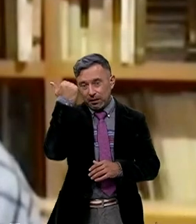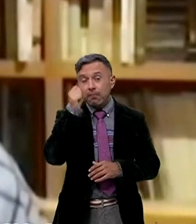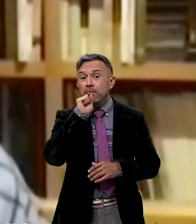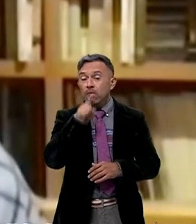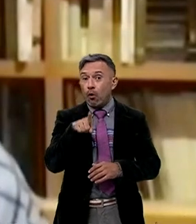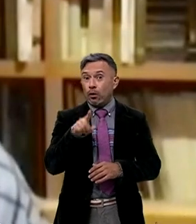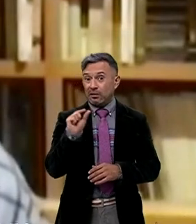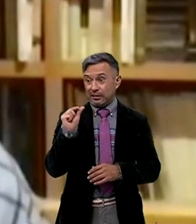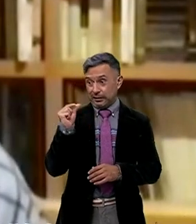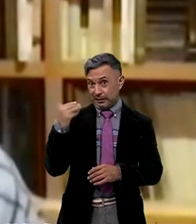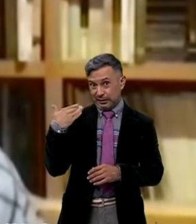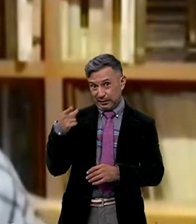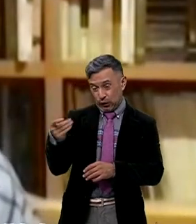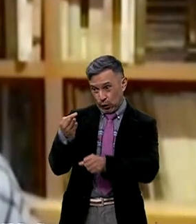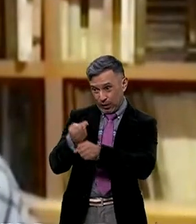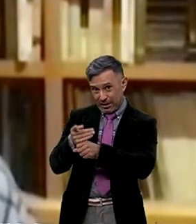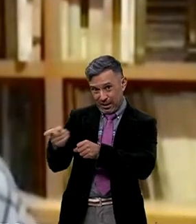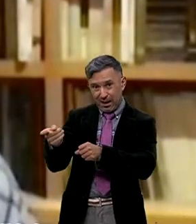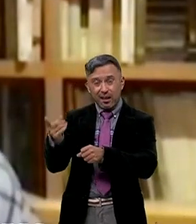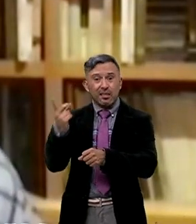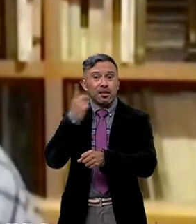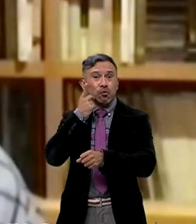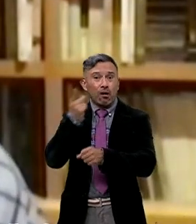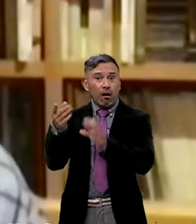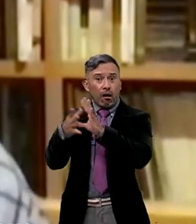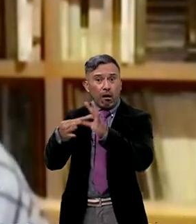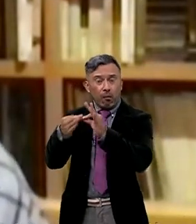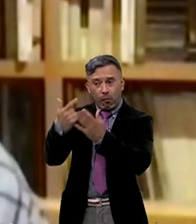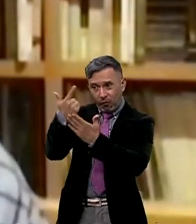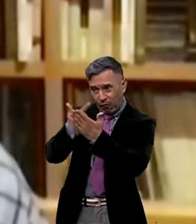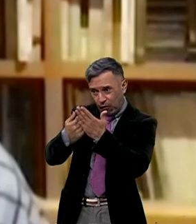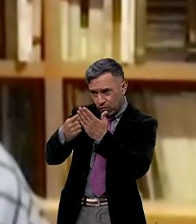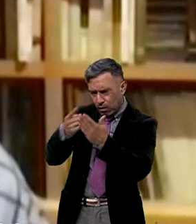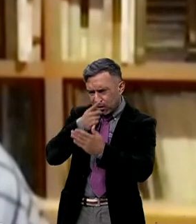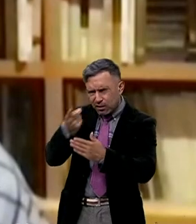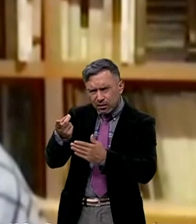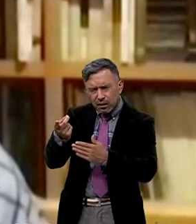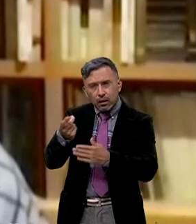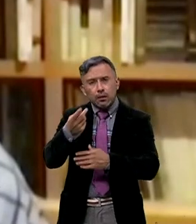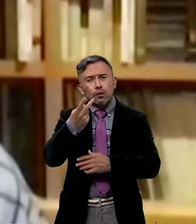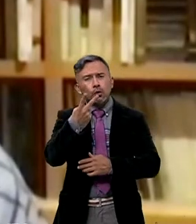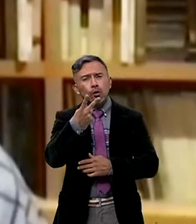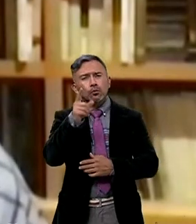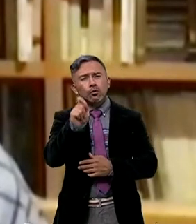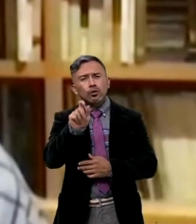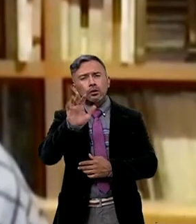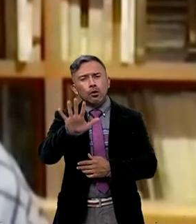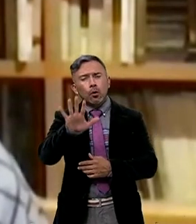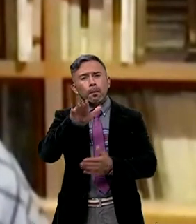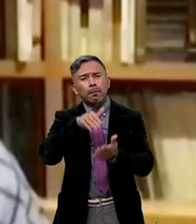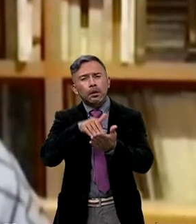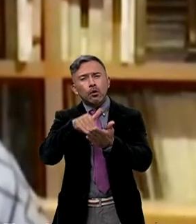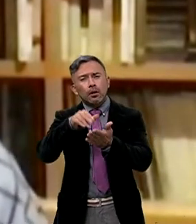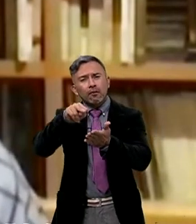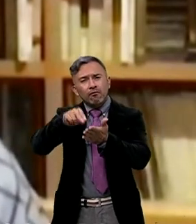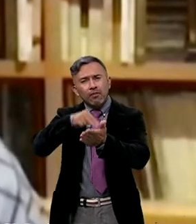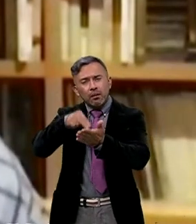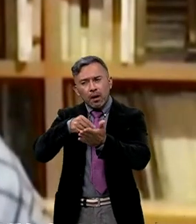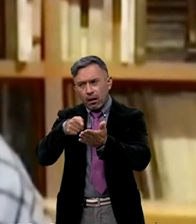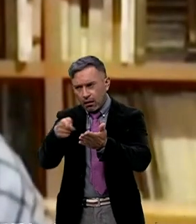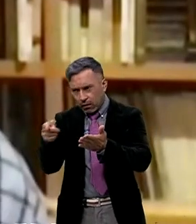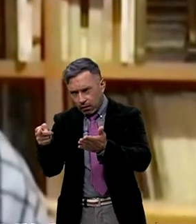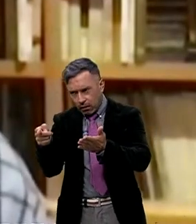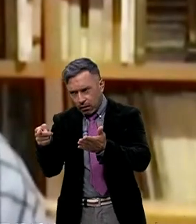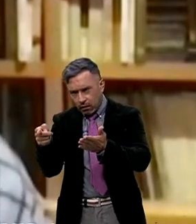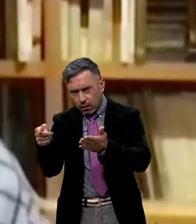con las cuentas que hacía un legislador dijo 2.5 millones de firmas y votaron más